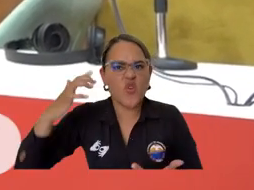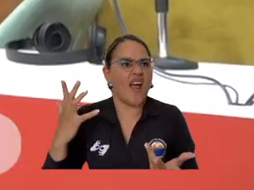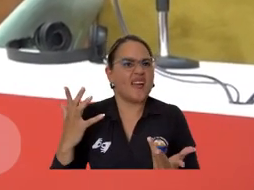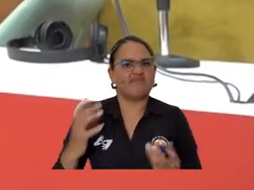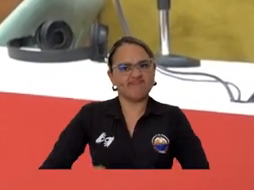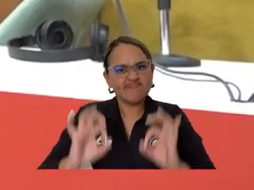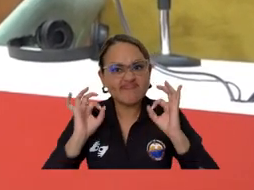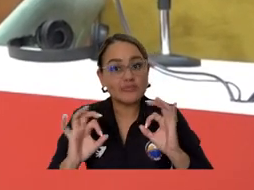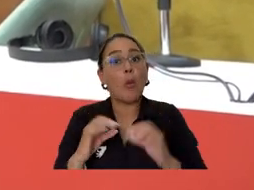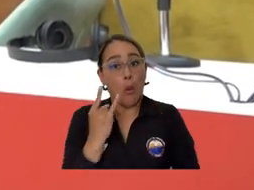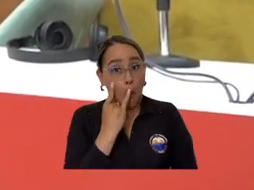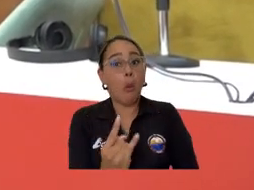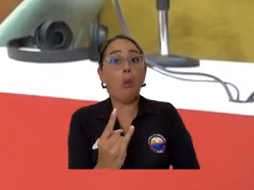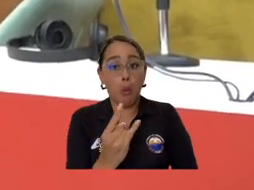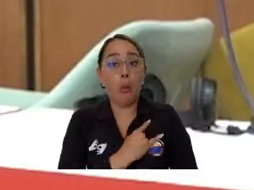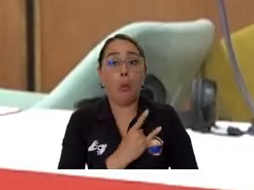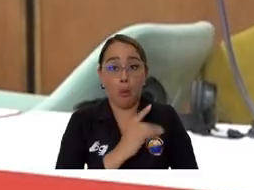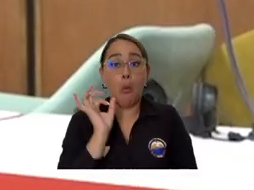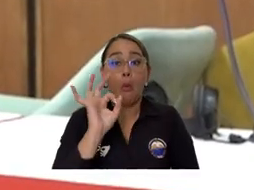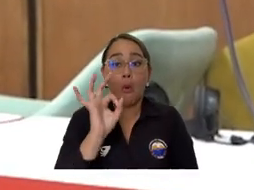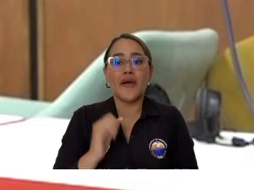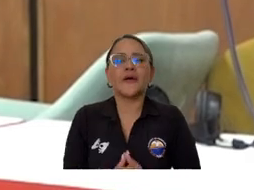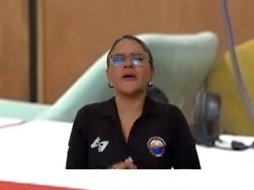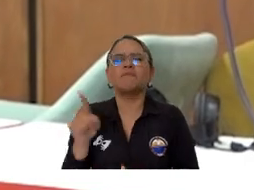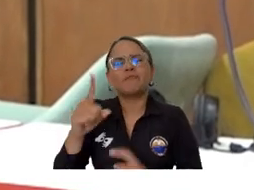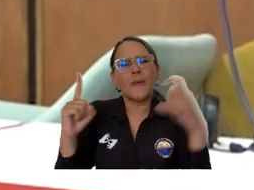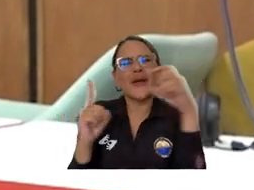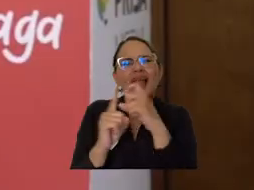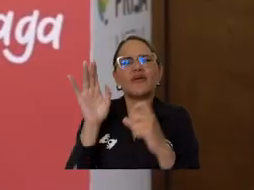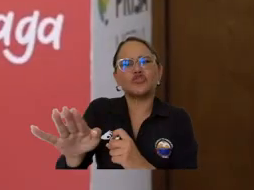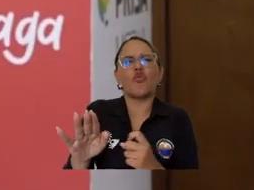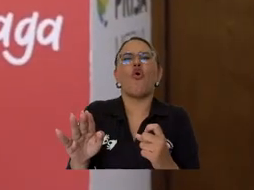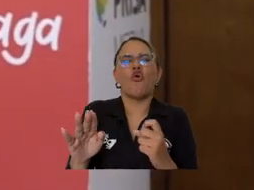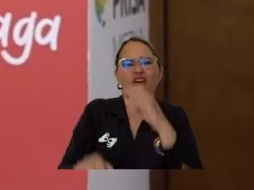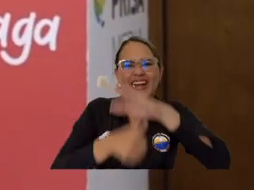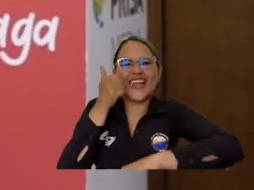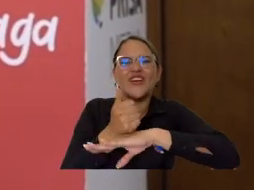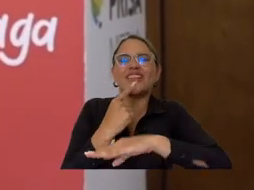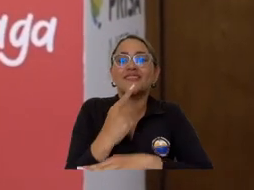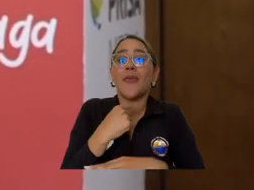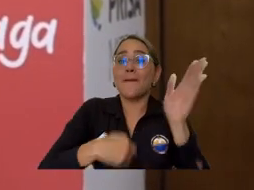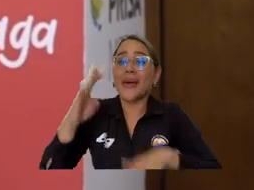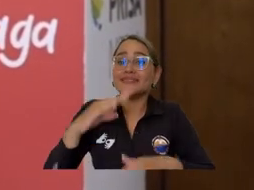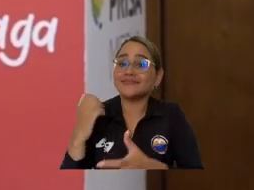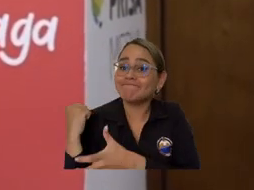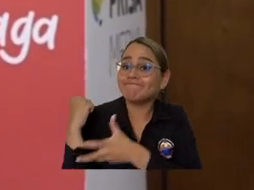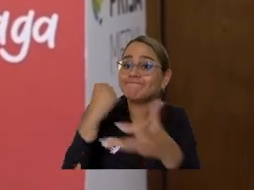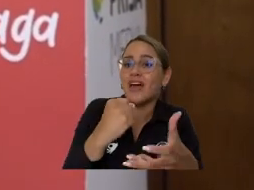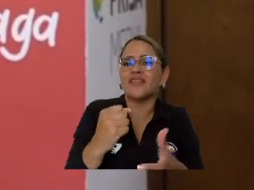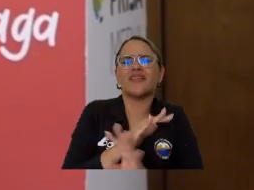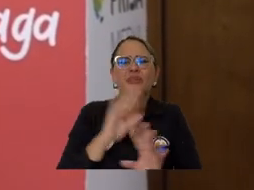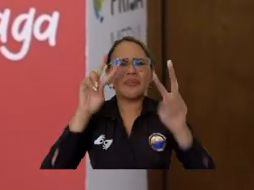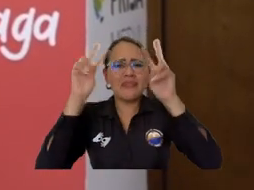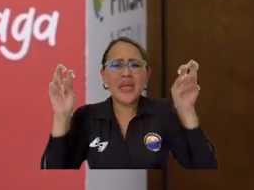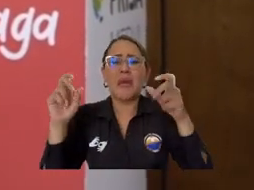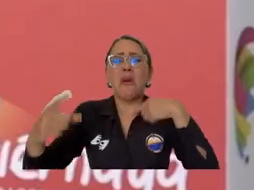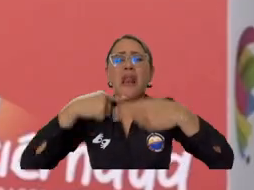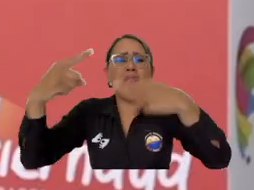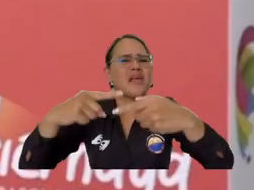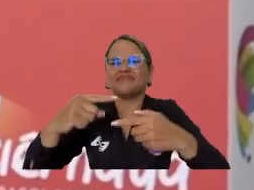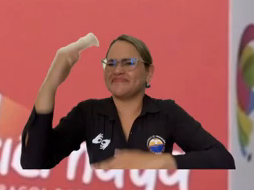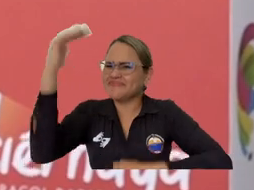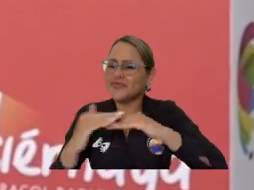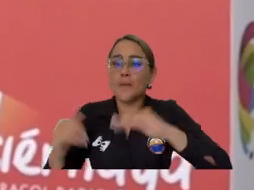por profesionalizarse, por todo. Es una universidad bastante interesante. Celebro unas palabras del rector que decía: más recursos, menos discursos.